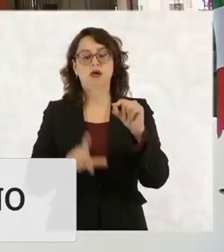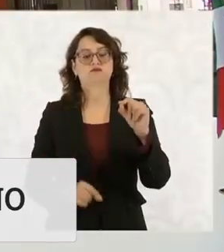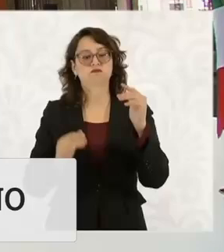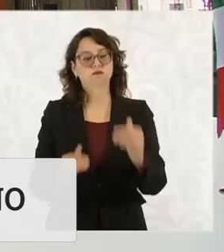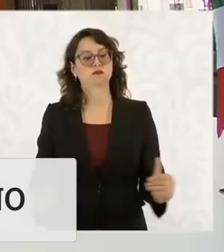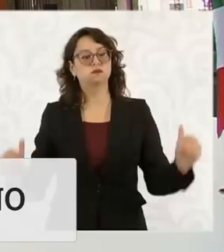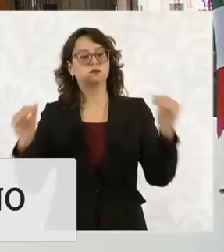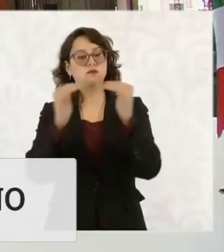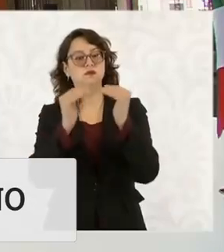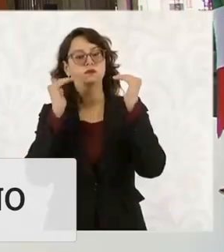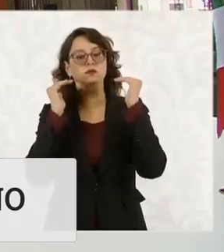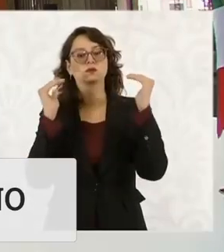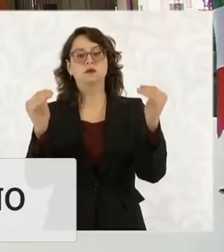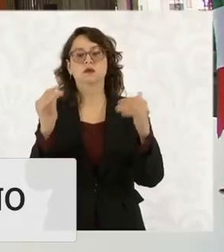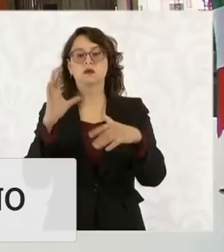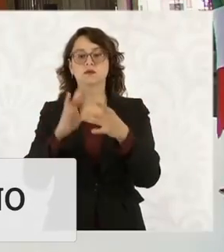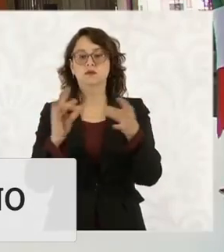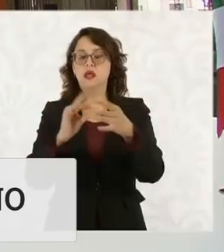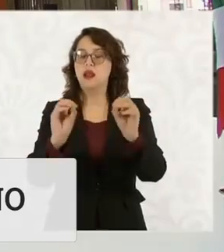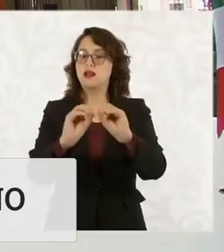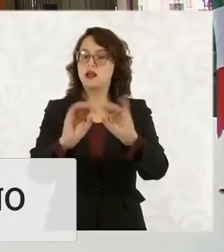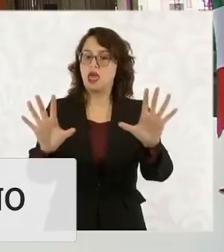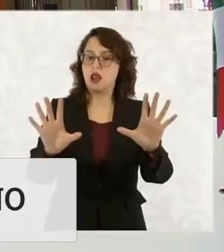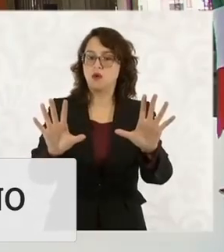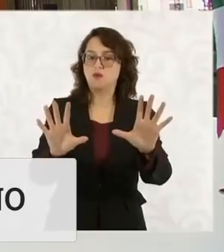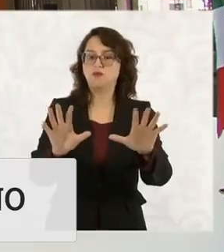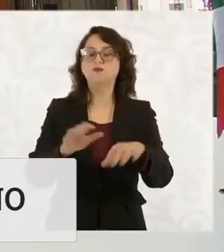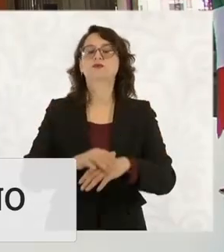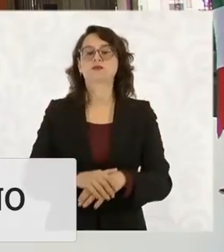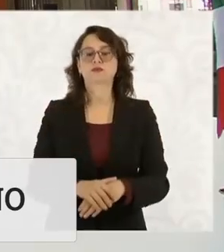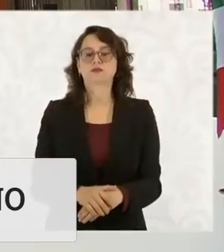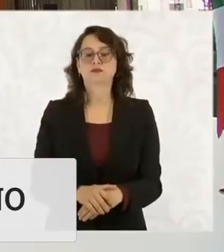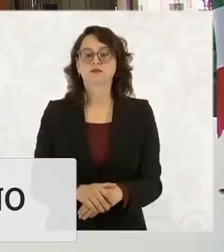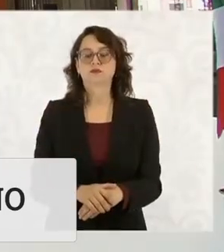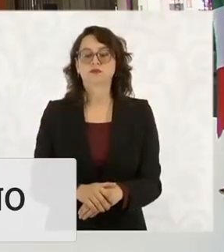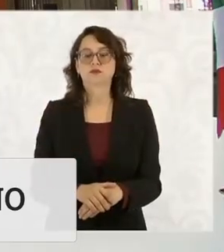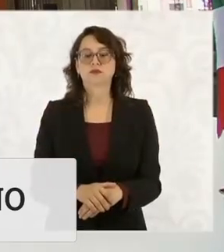nacional, estableciendo con claridad.